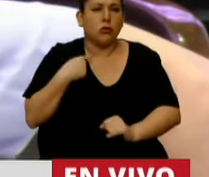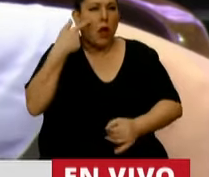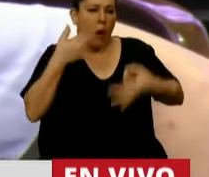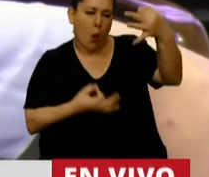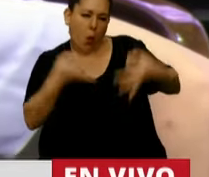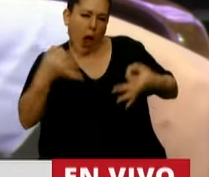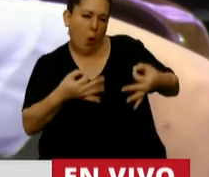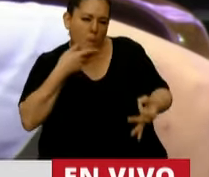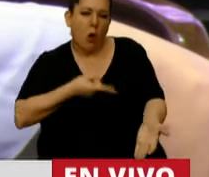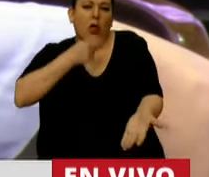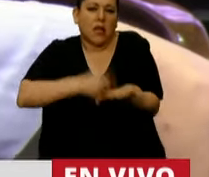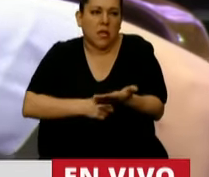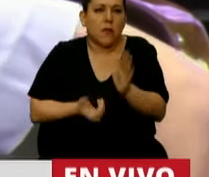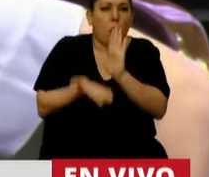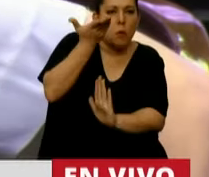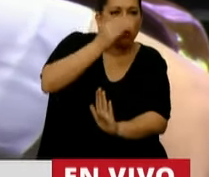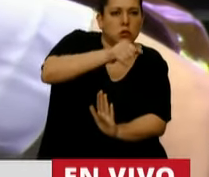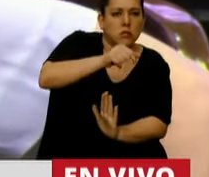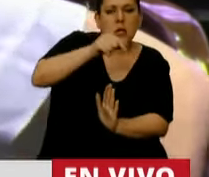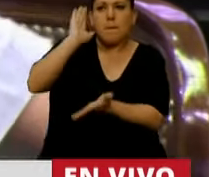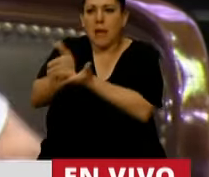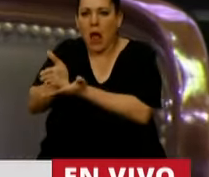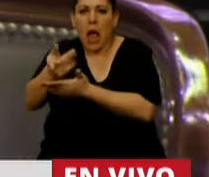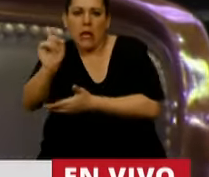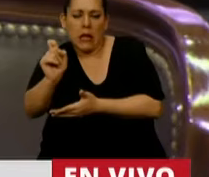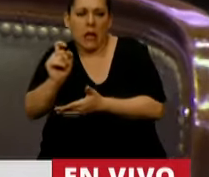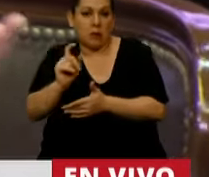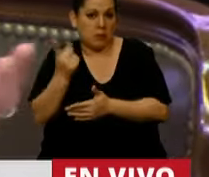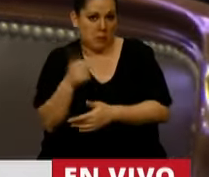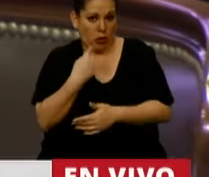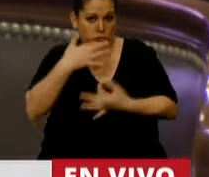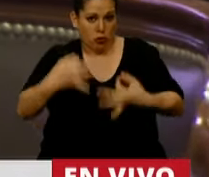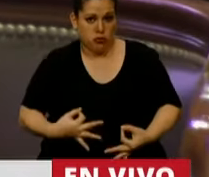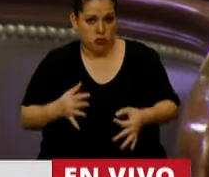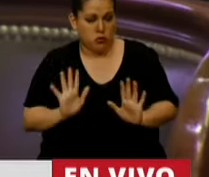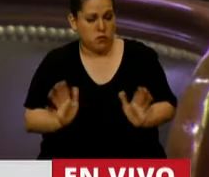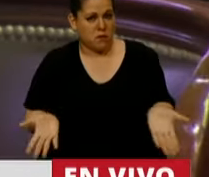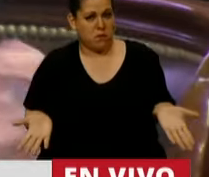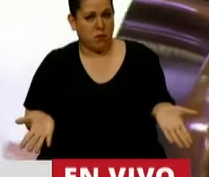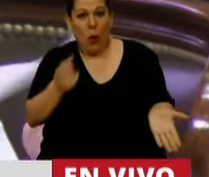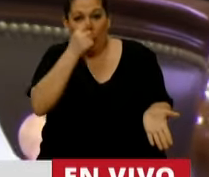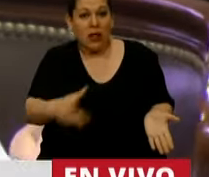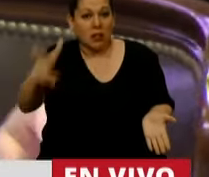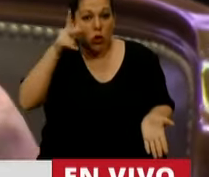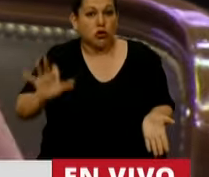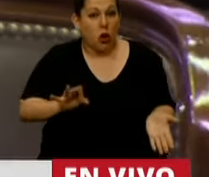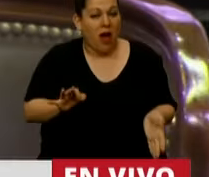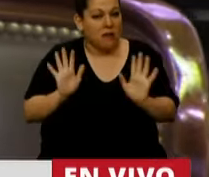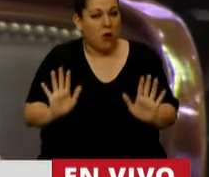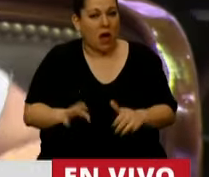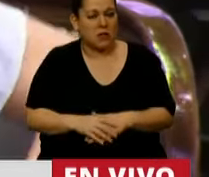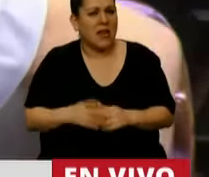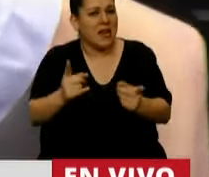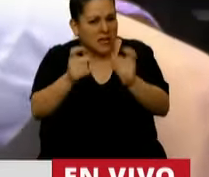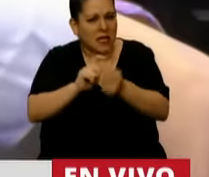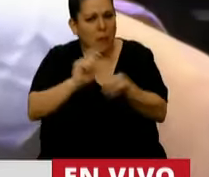y decidimos a quién aumentamos y a quién penalizamos. No lo hacemos. 28 años. Necesitamos